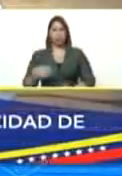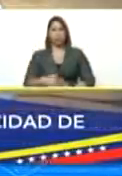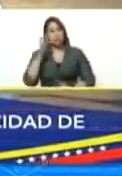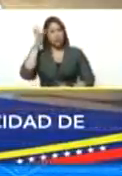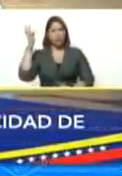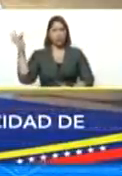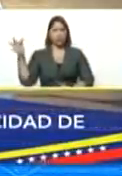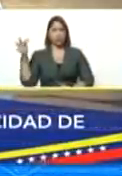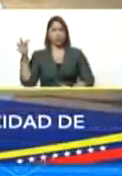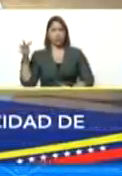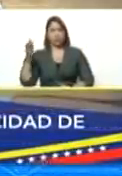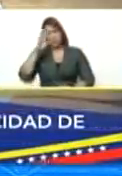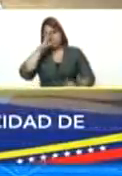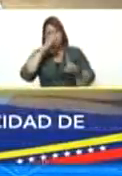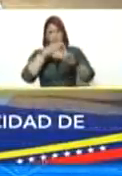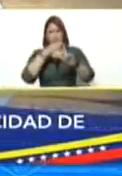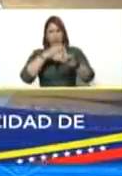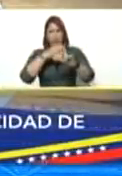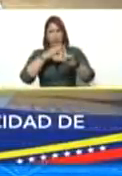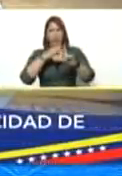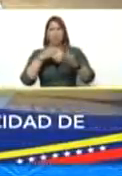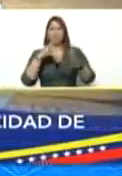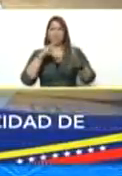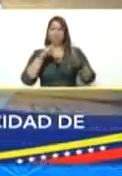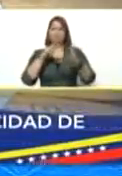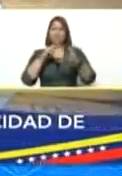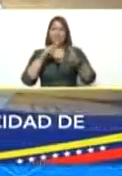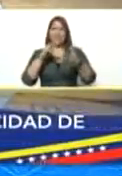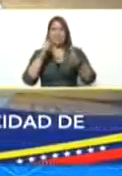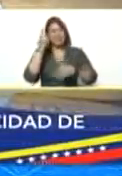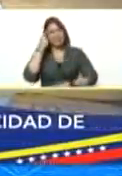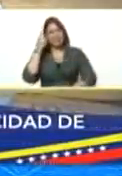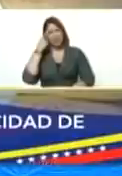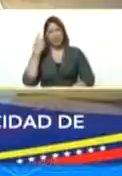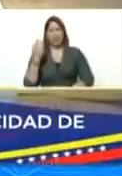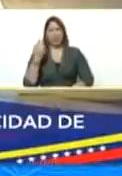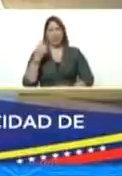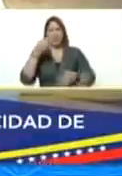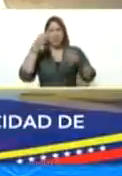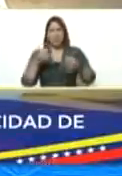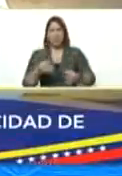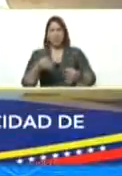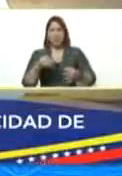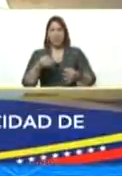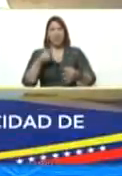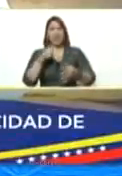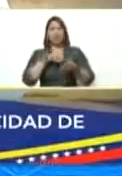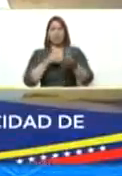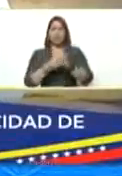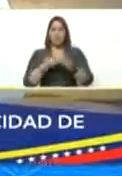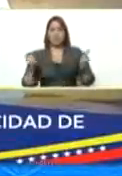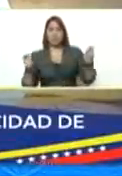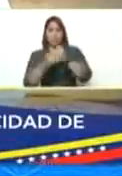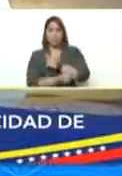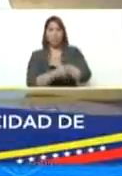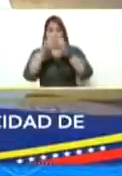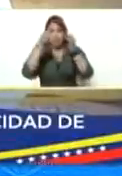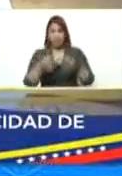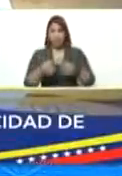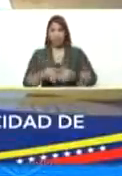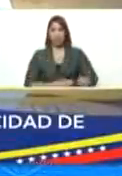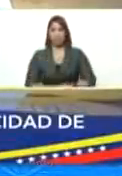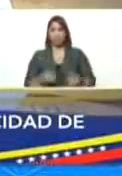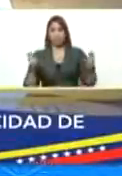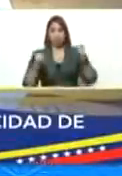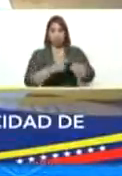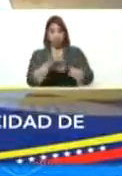la realidad. De lo que se trata es de transformarla, transformar la realidad.